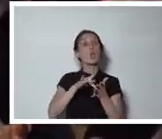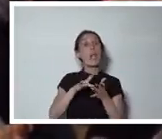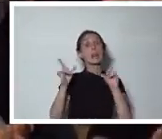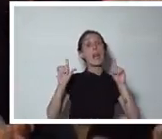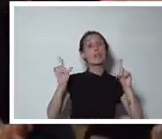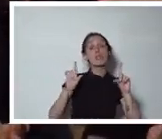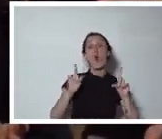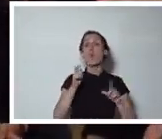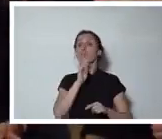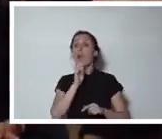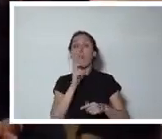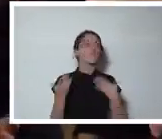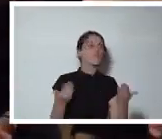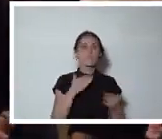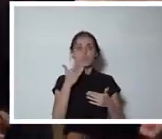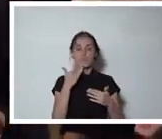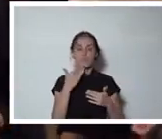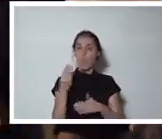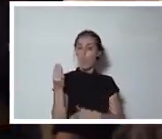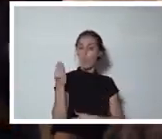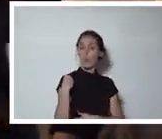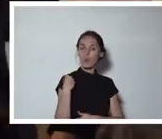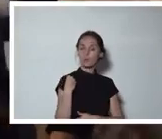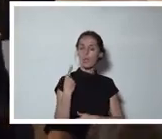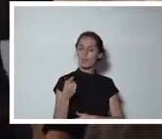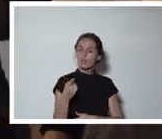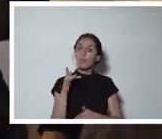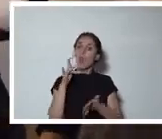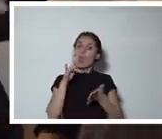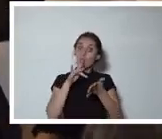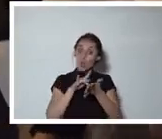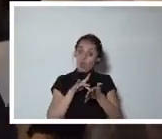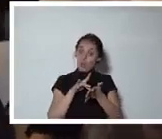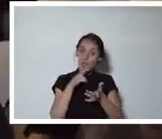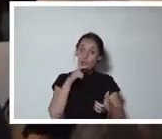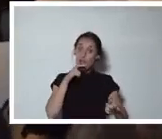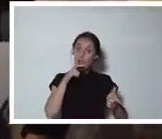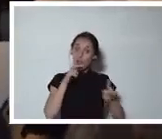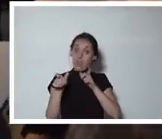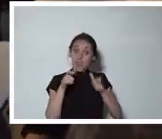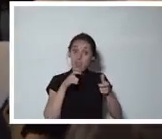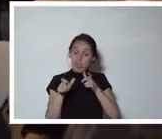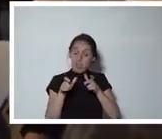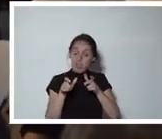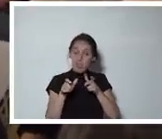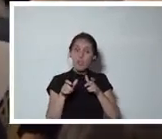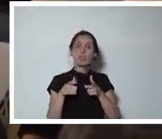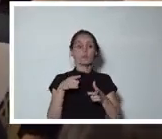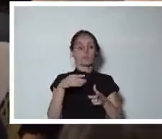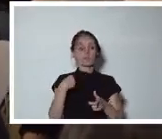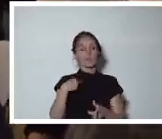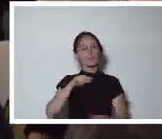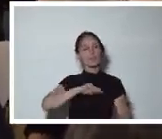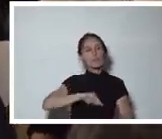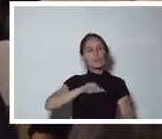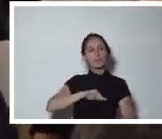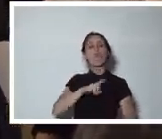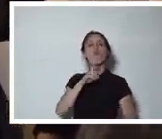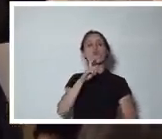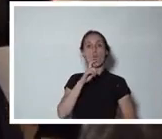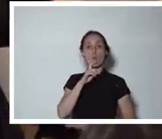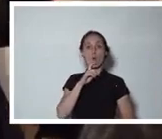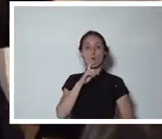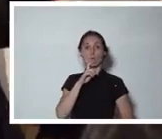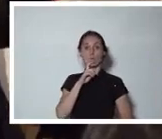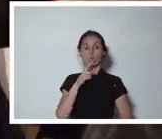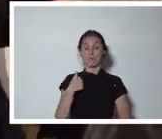han preguntado con buena intención cómo me había sentido cuando me habían eh dicho estas cosas queriendo insultarme no Además de decir